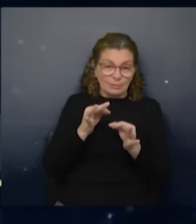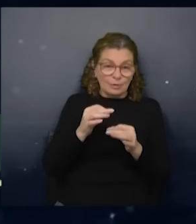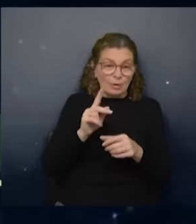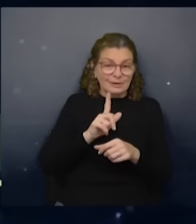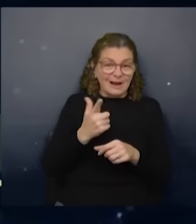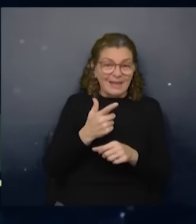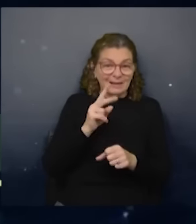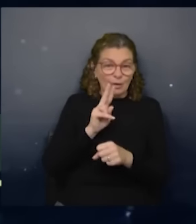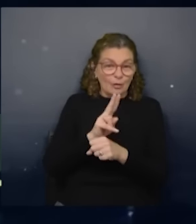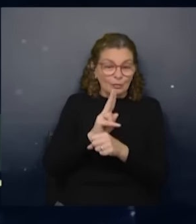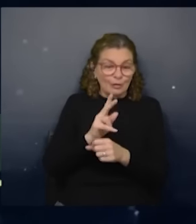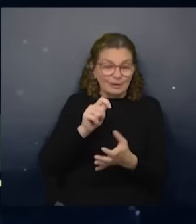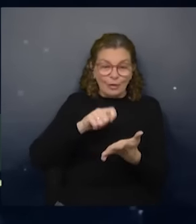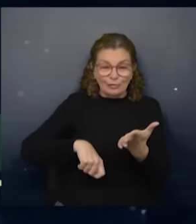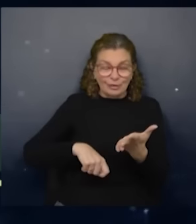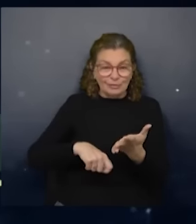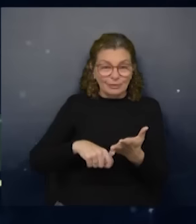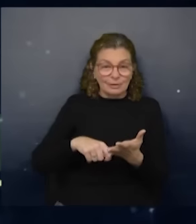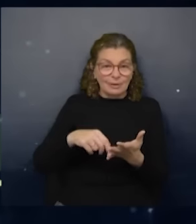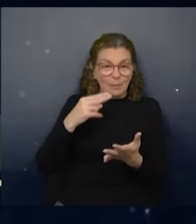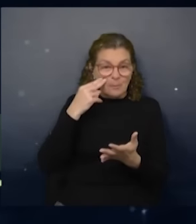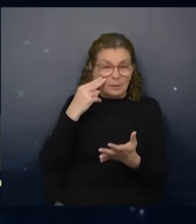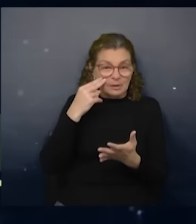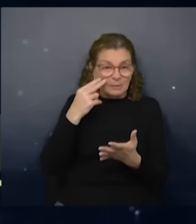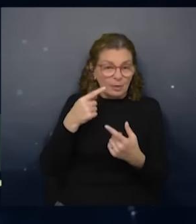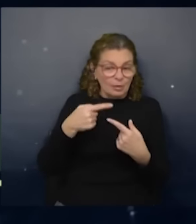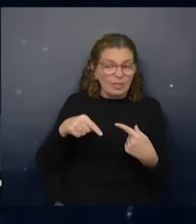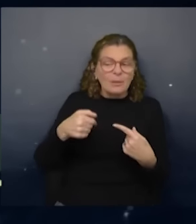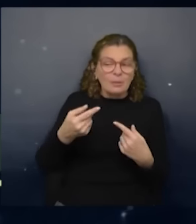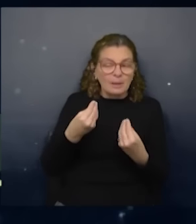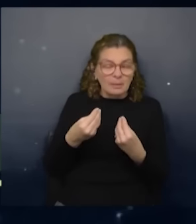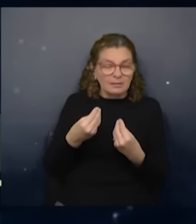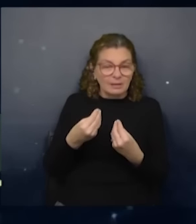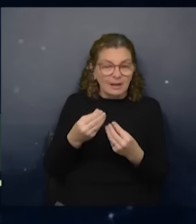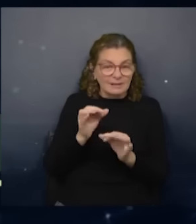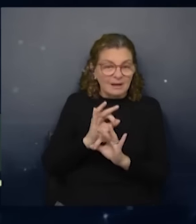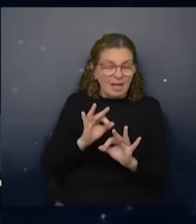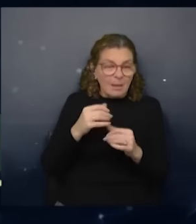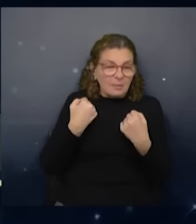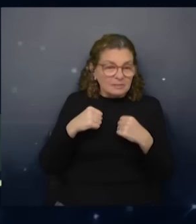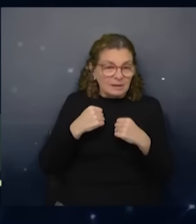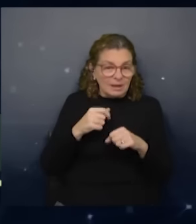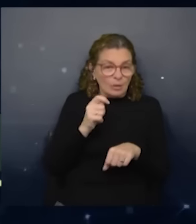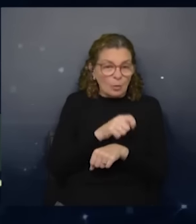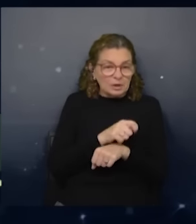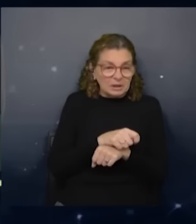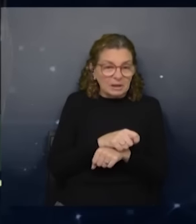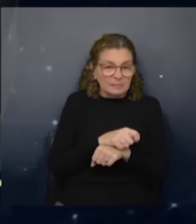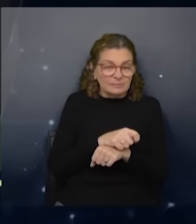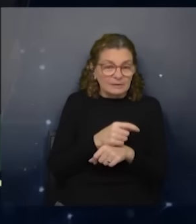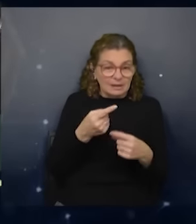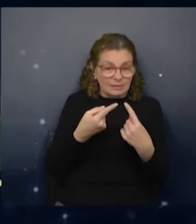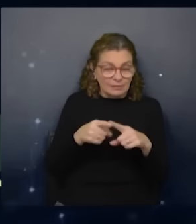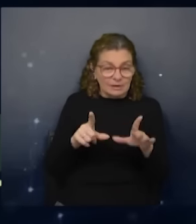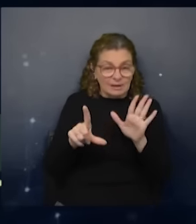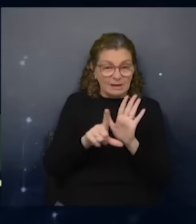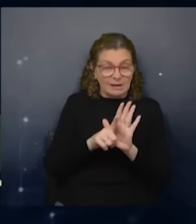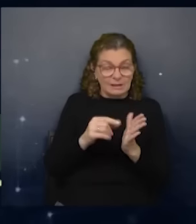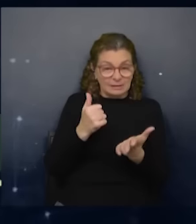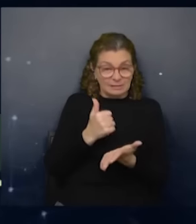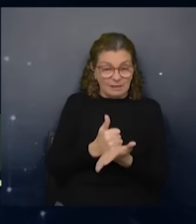controle ni que lo sancione ni que genere ningún tipo de consecuencia práctica ni jurídica A diferencia de la ley que está